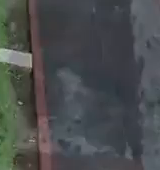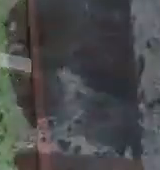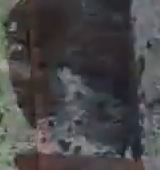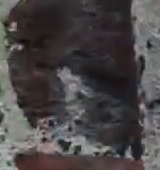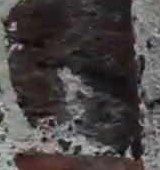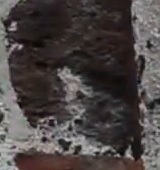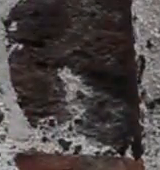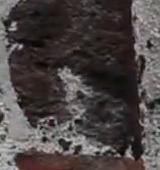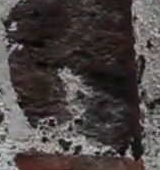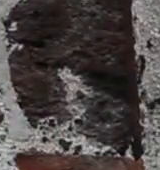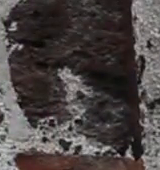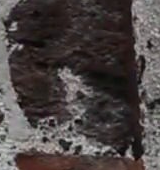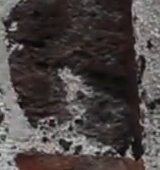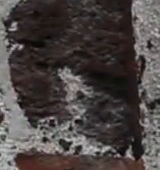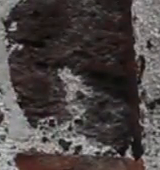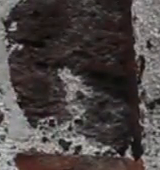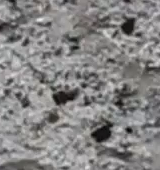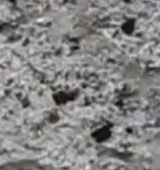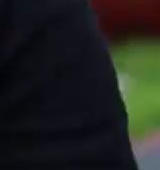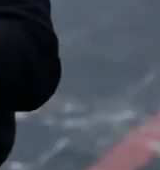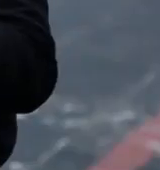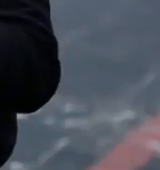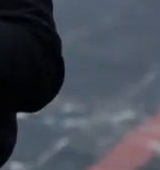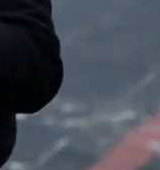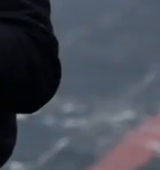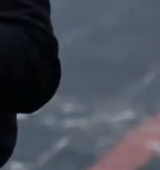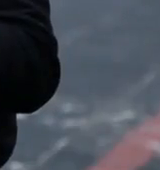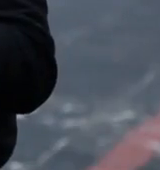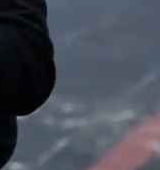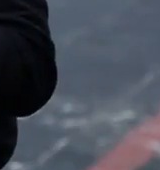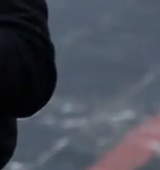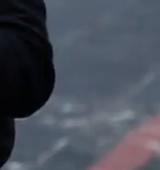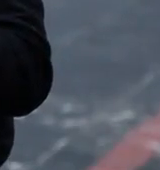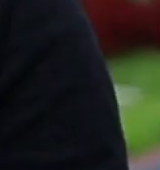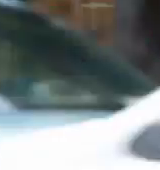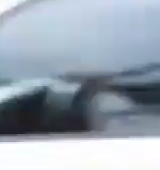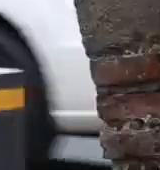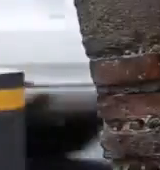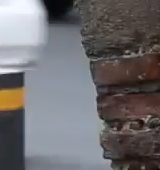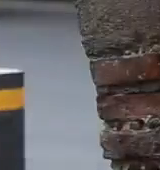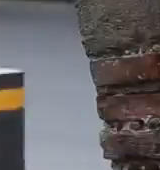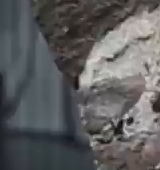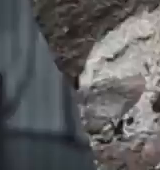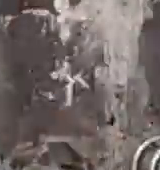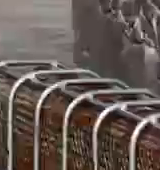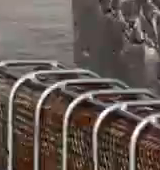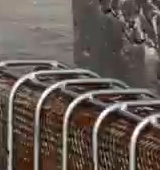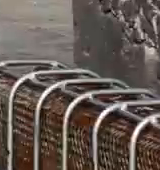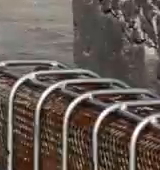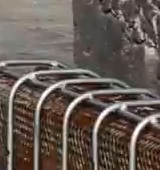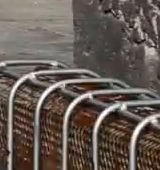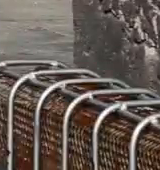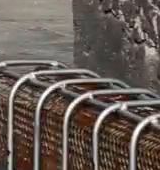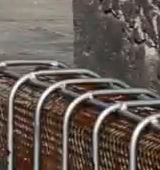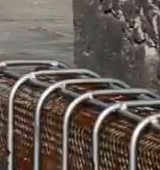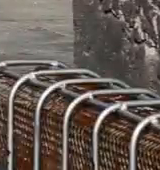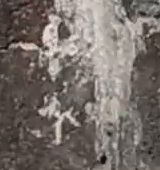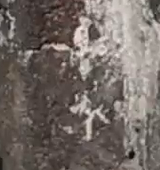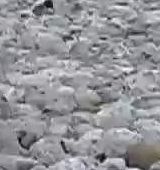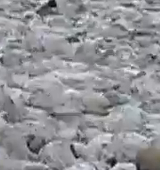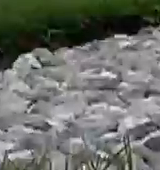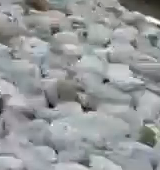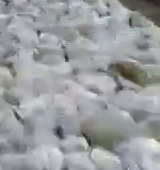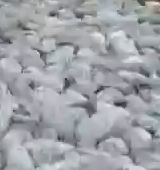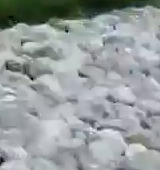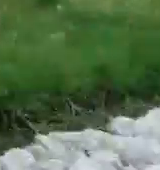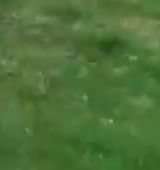todo esto como símbolo de lo que fueron. Este es el México de ayer, el de hoy, el de siempre.